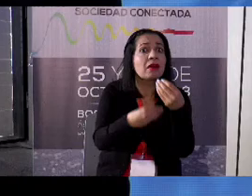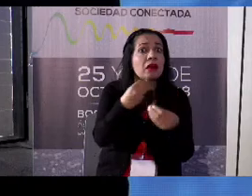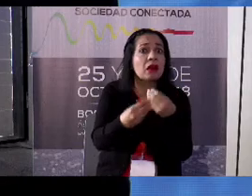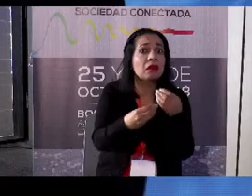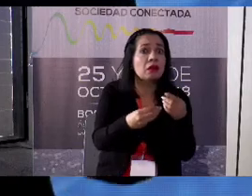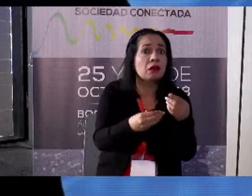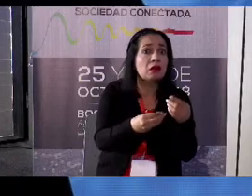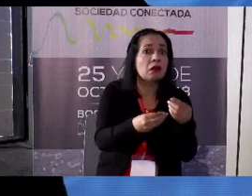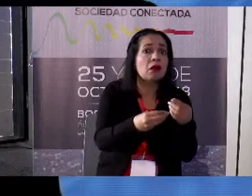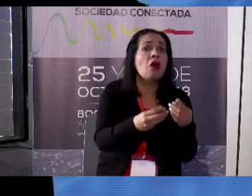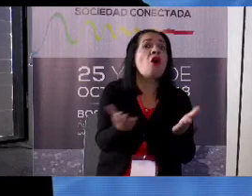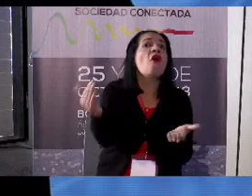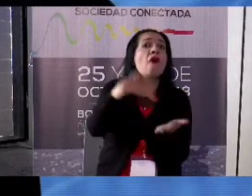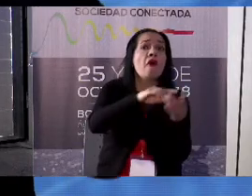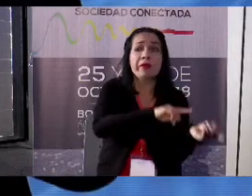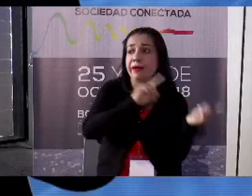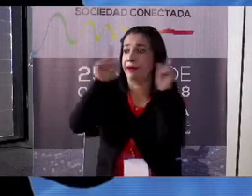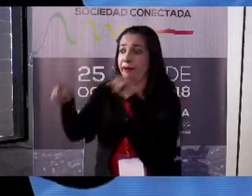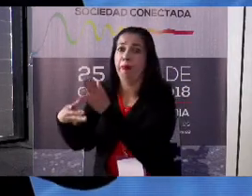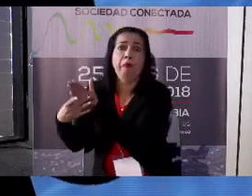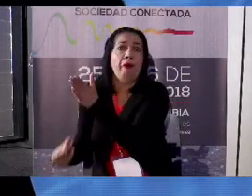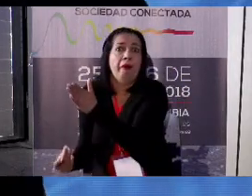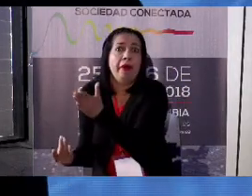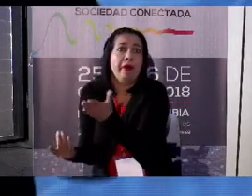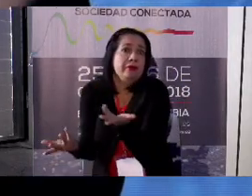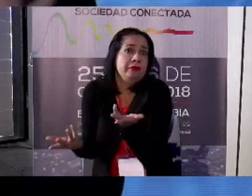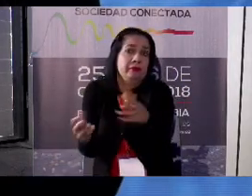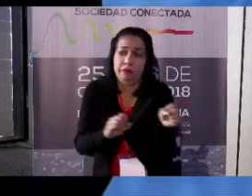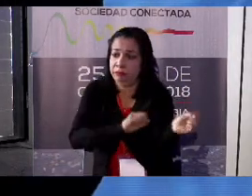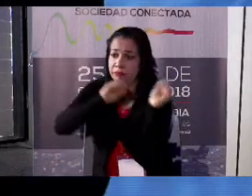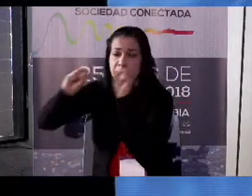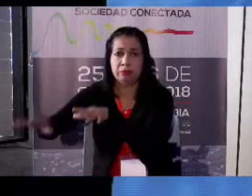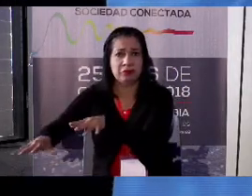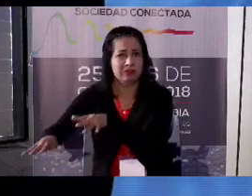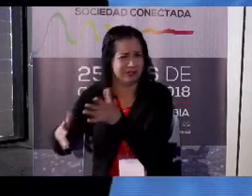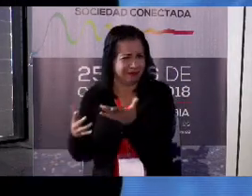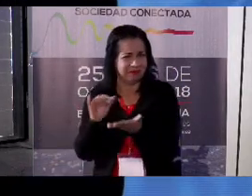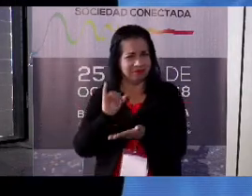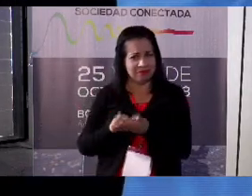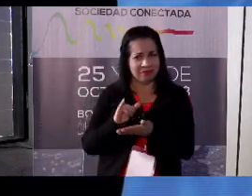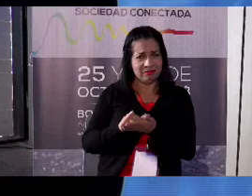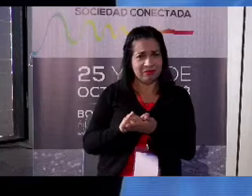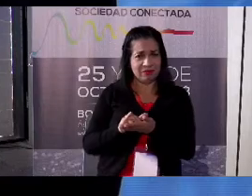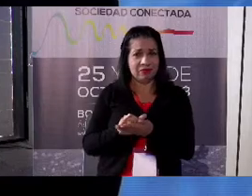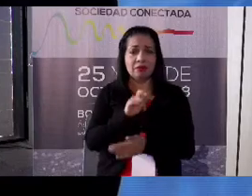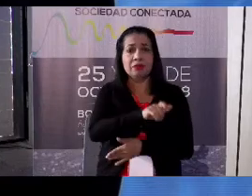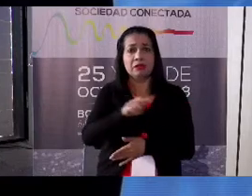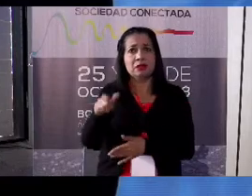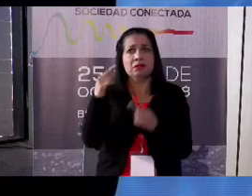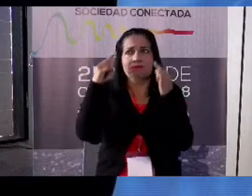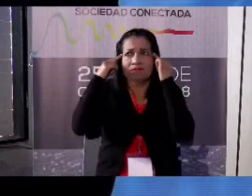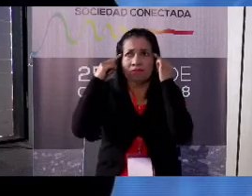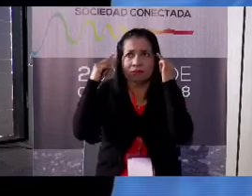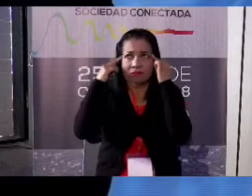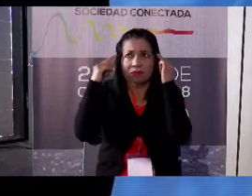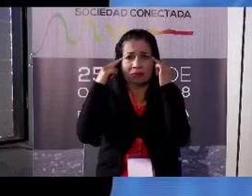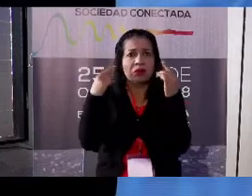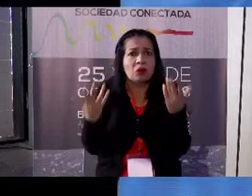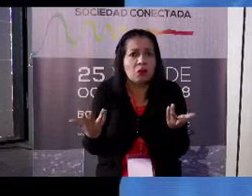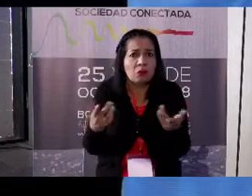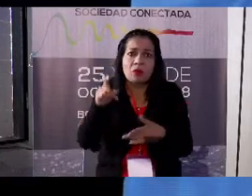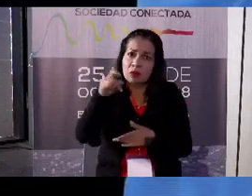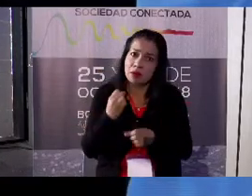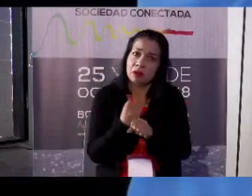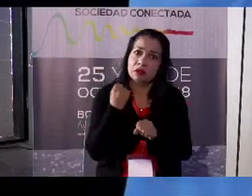viviendo esa mentalidad que tienen las personas son mentalidades en las que hay que